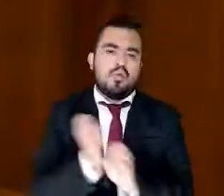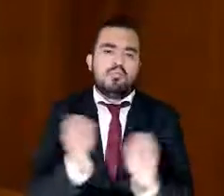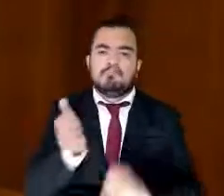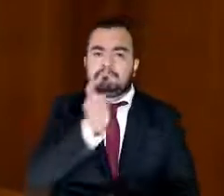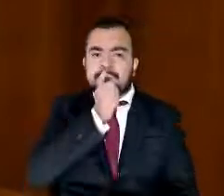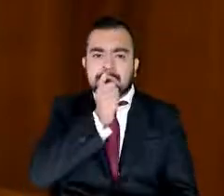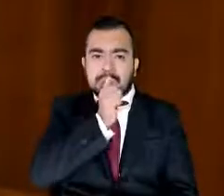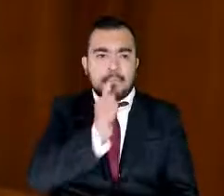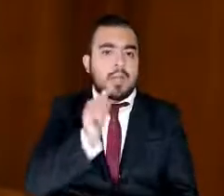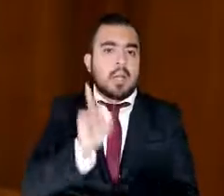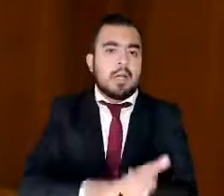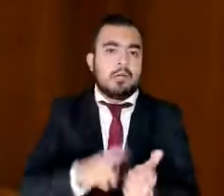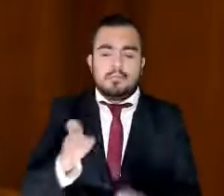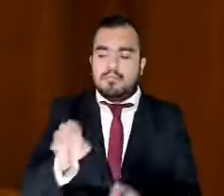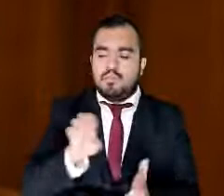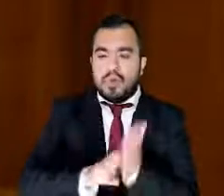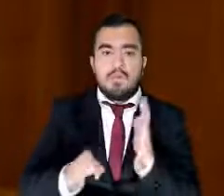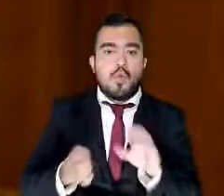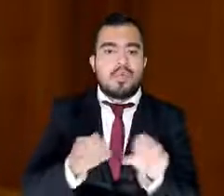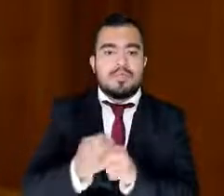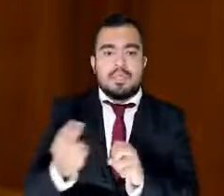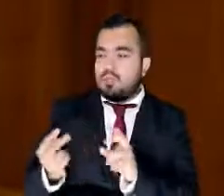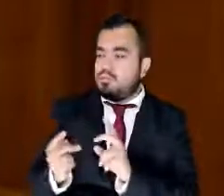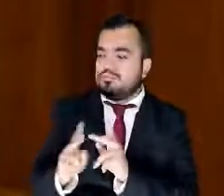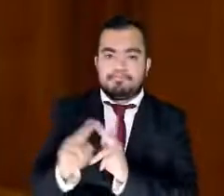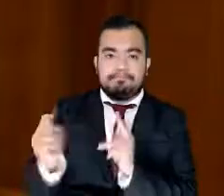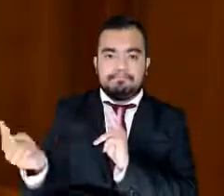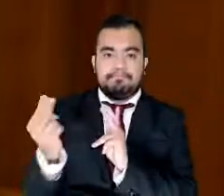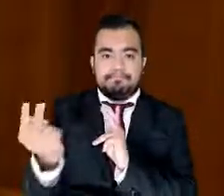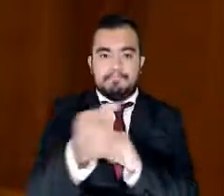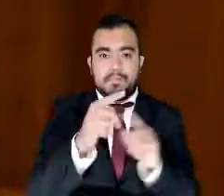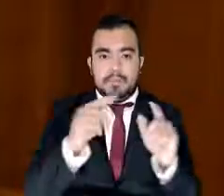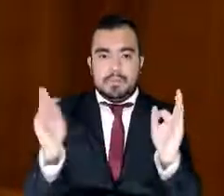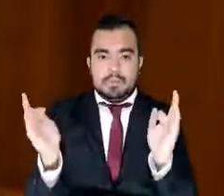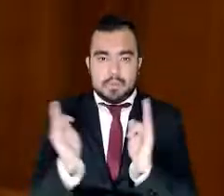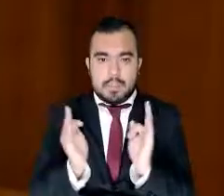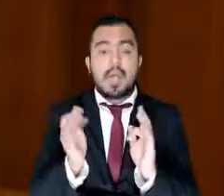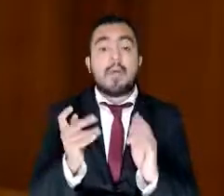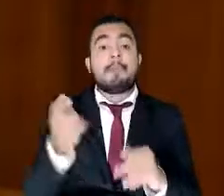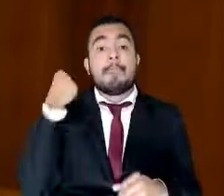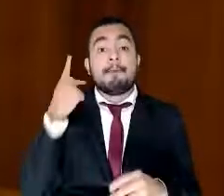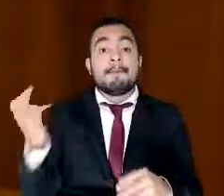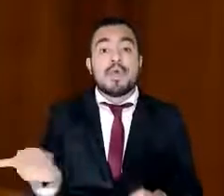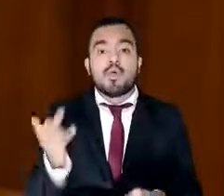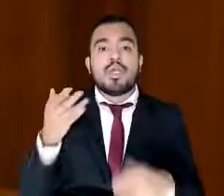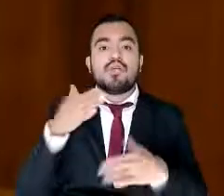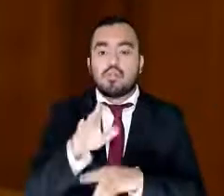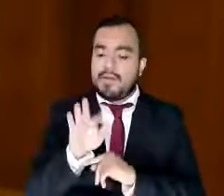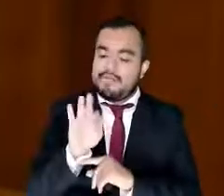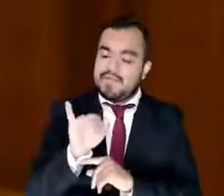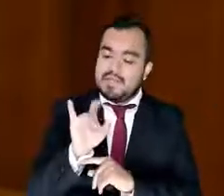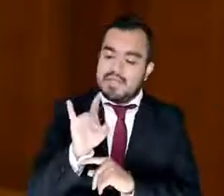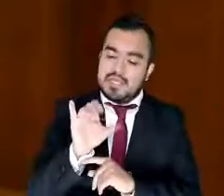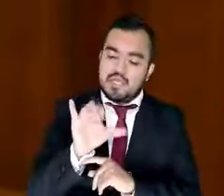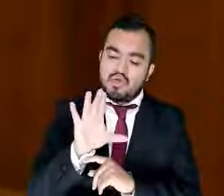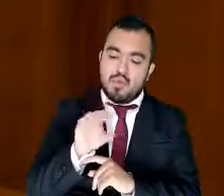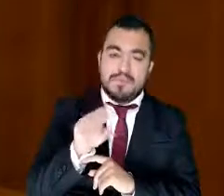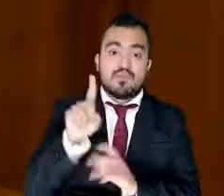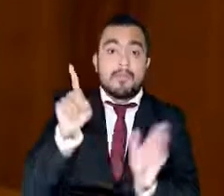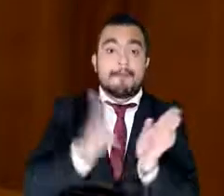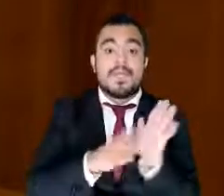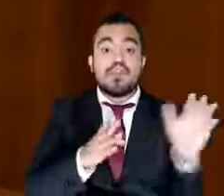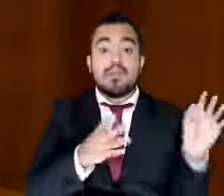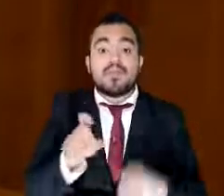en estados vecinos. Y hacía una importante pregunta respecto del fideicomiso 1928.